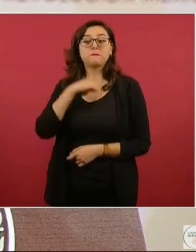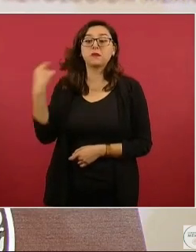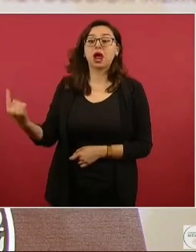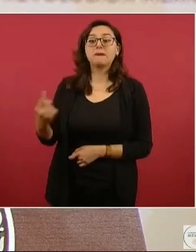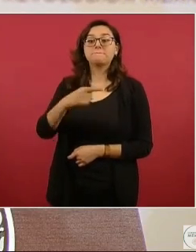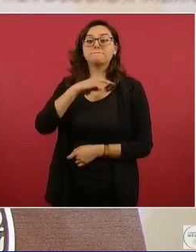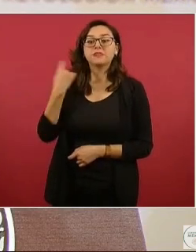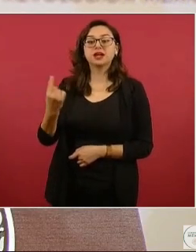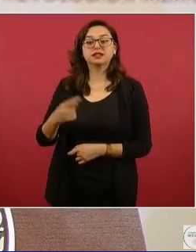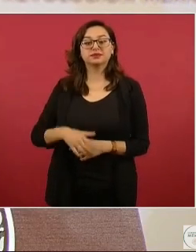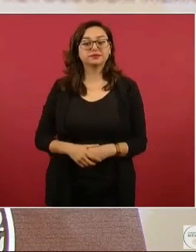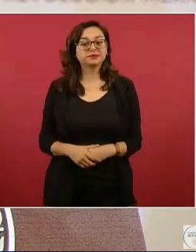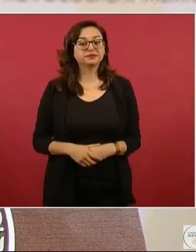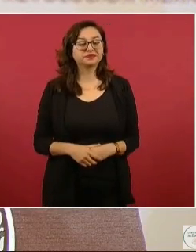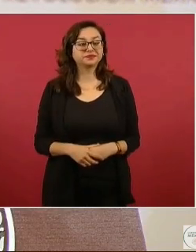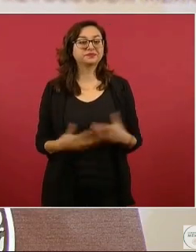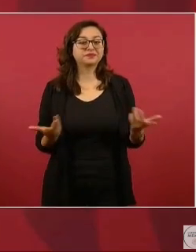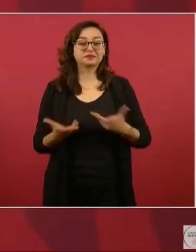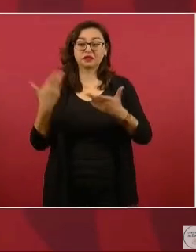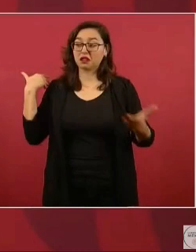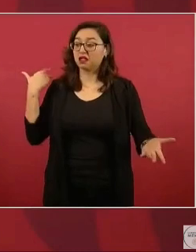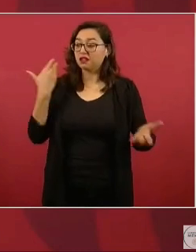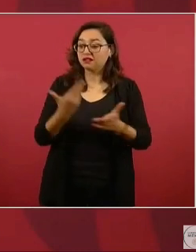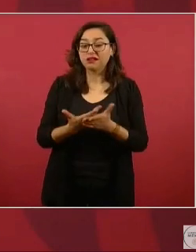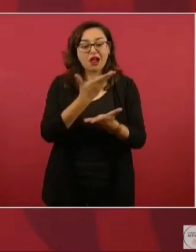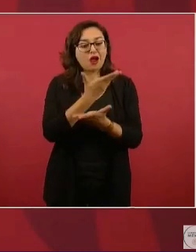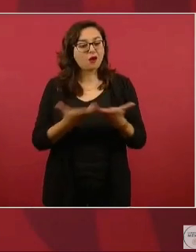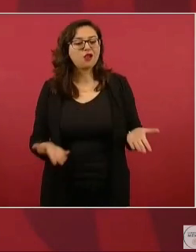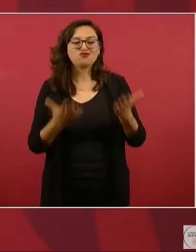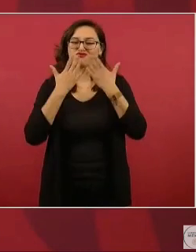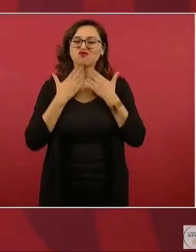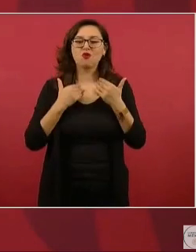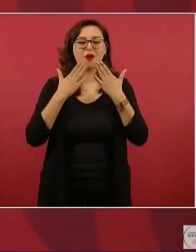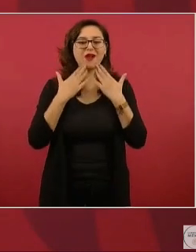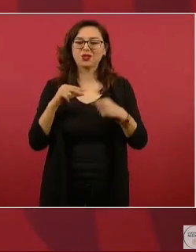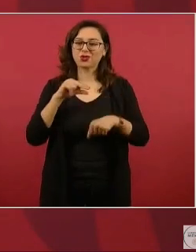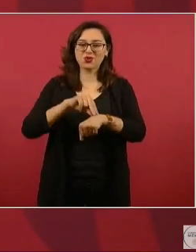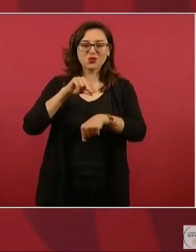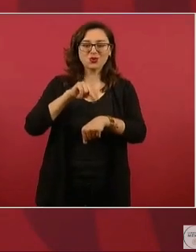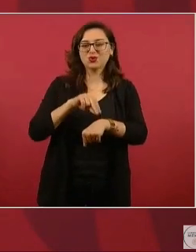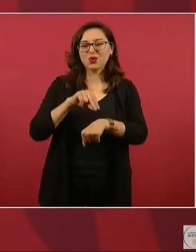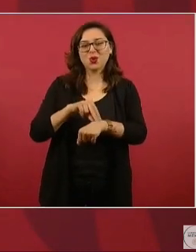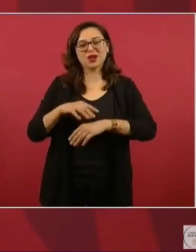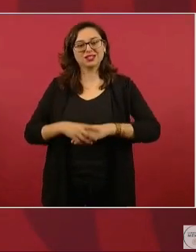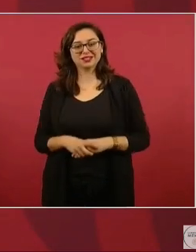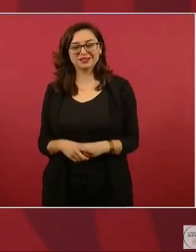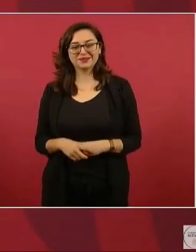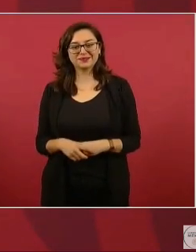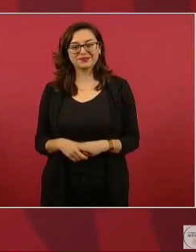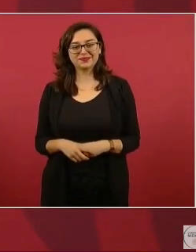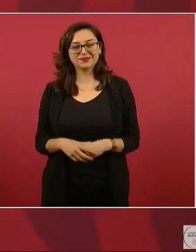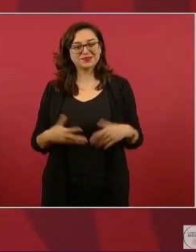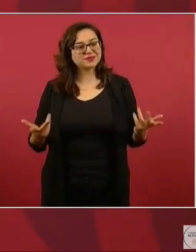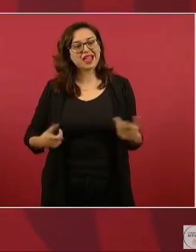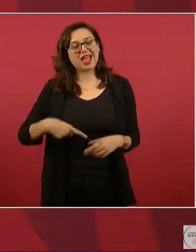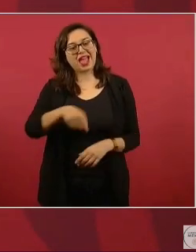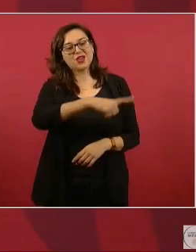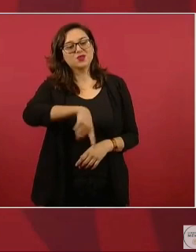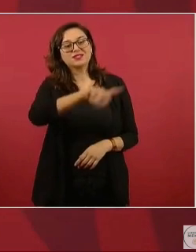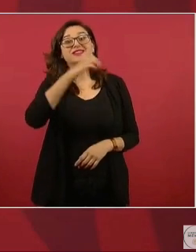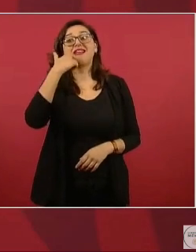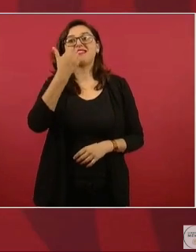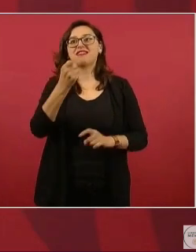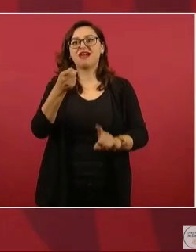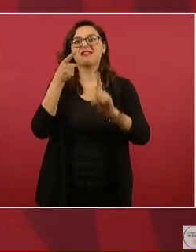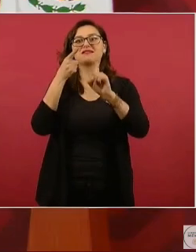Y así nos dejaron sin médicos, porque lo que querían era privatizar la educación.